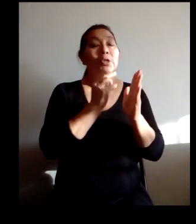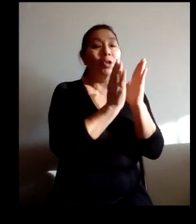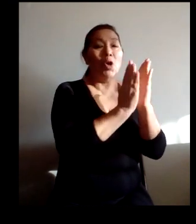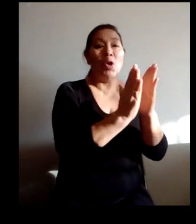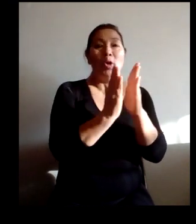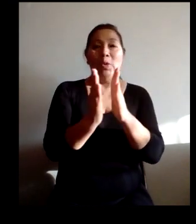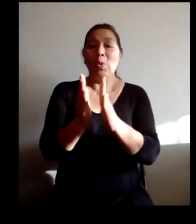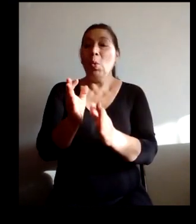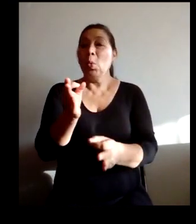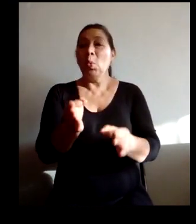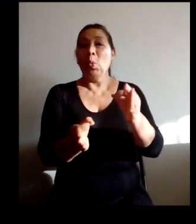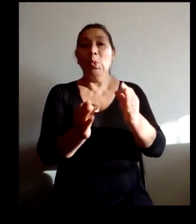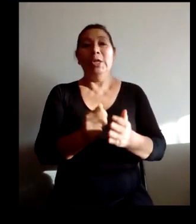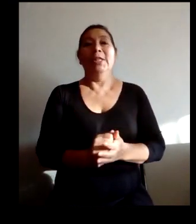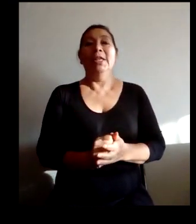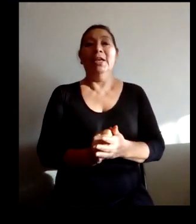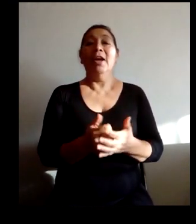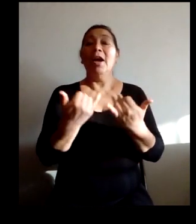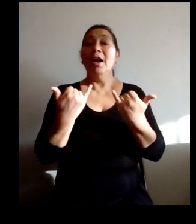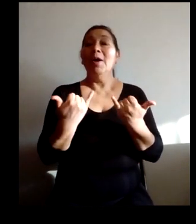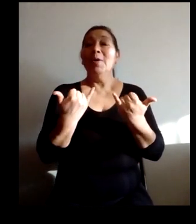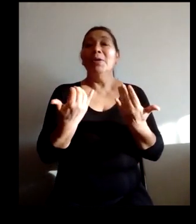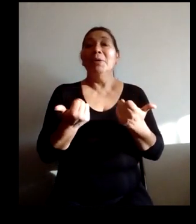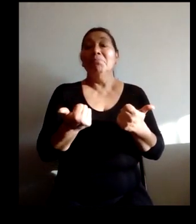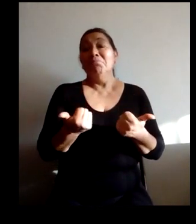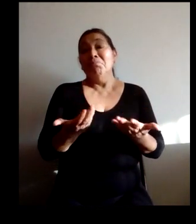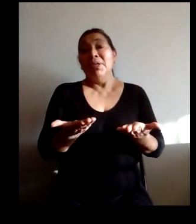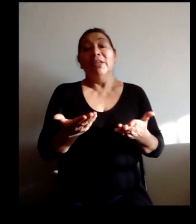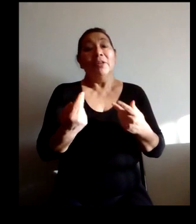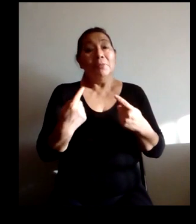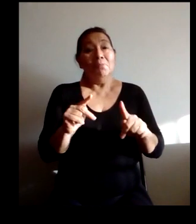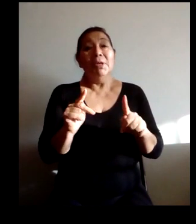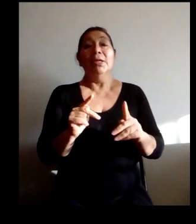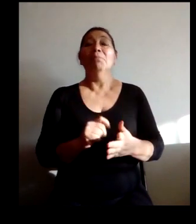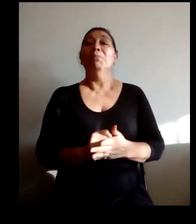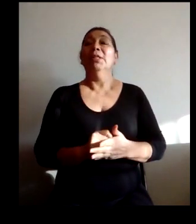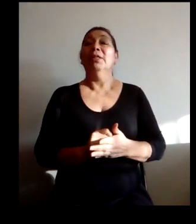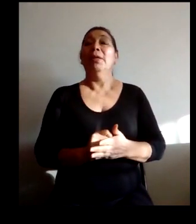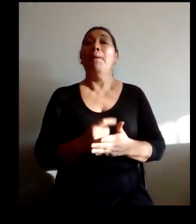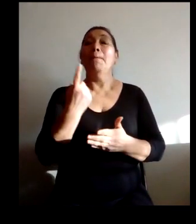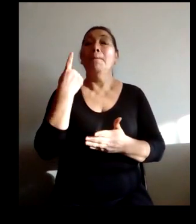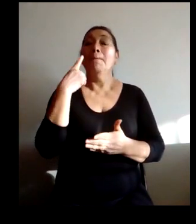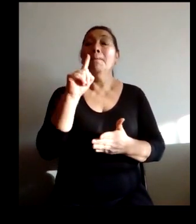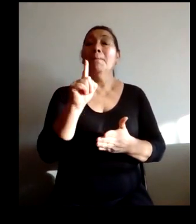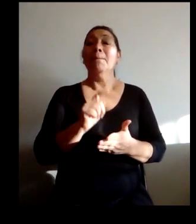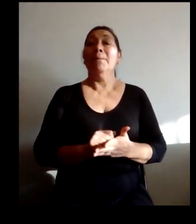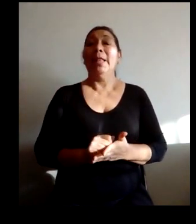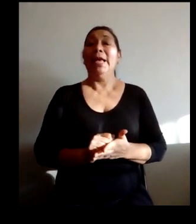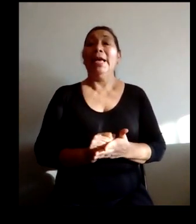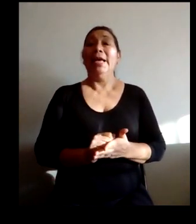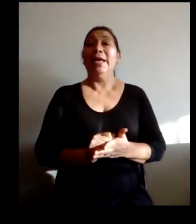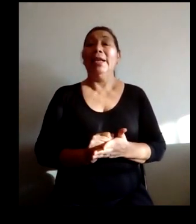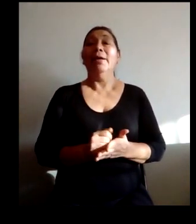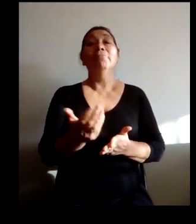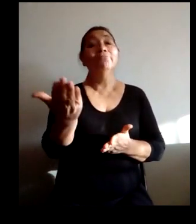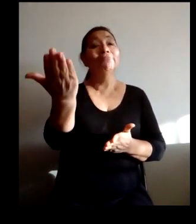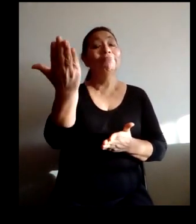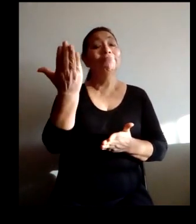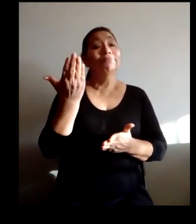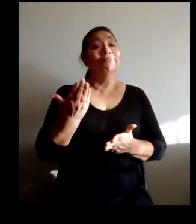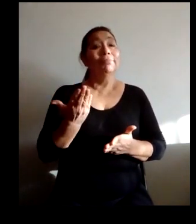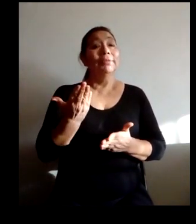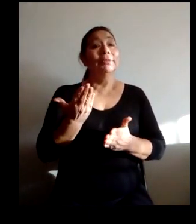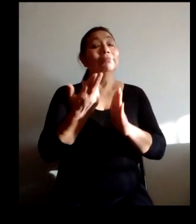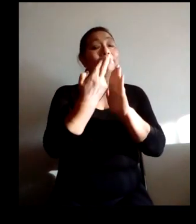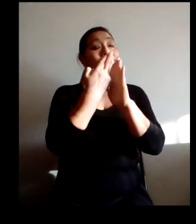en nuestro ordenamiento jurídico. Ahora bien, esto nos sirve como insumo para solicitar